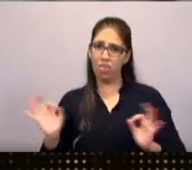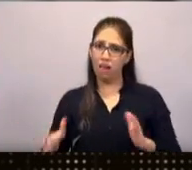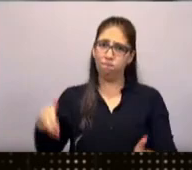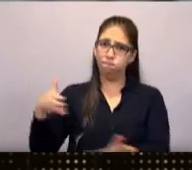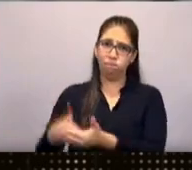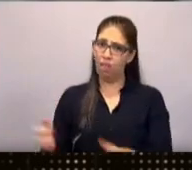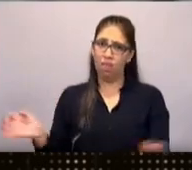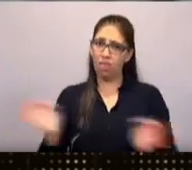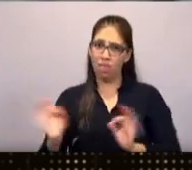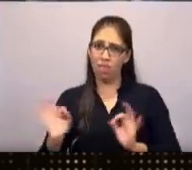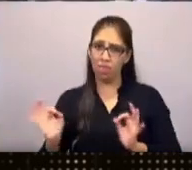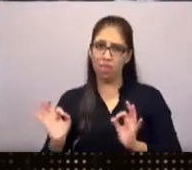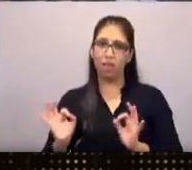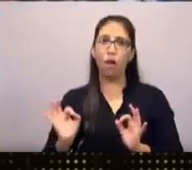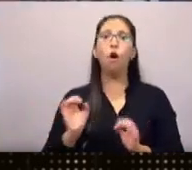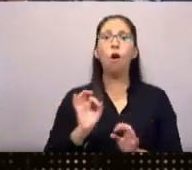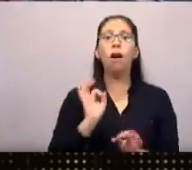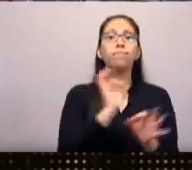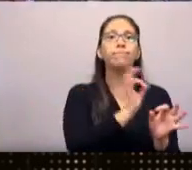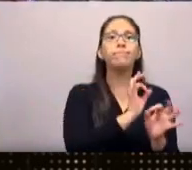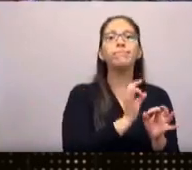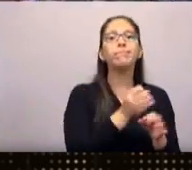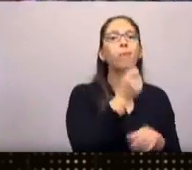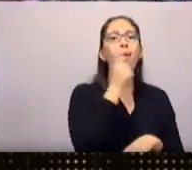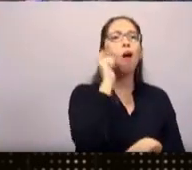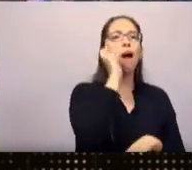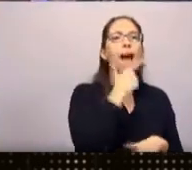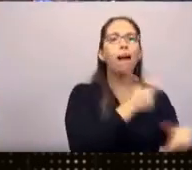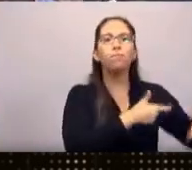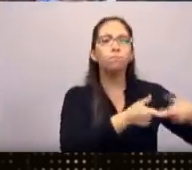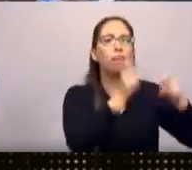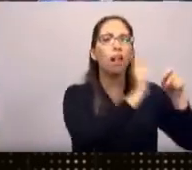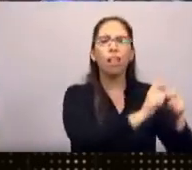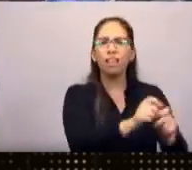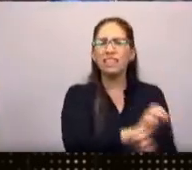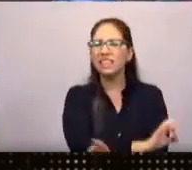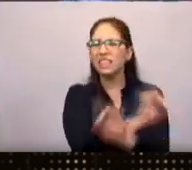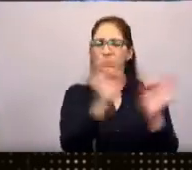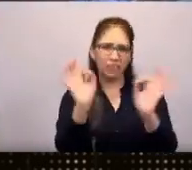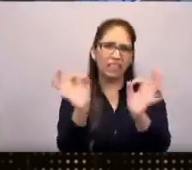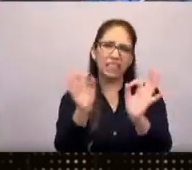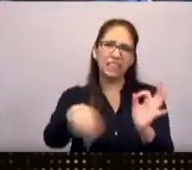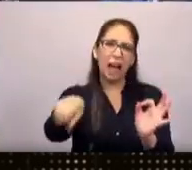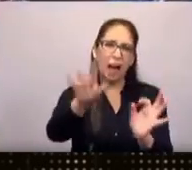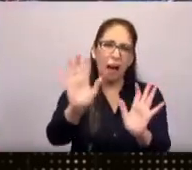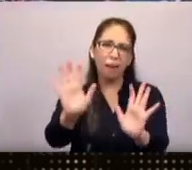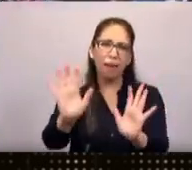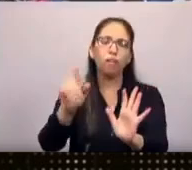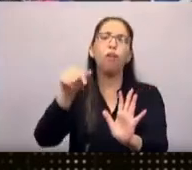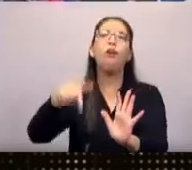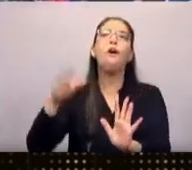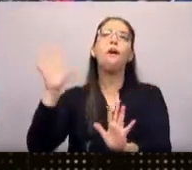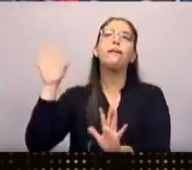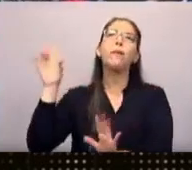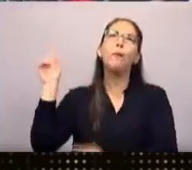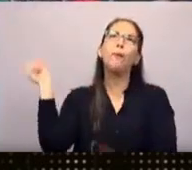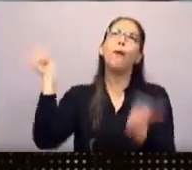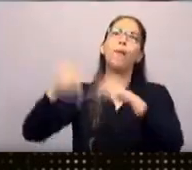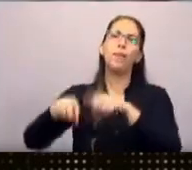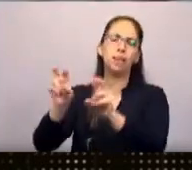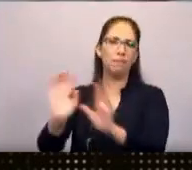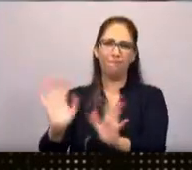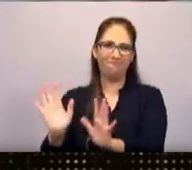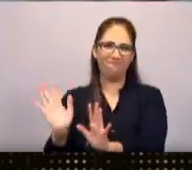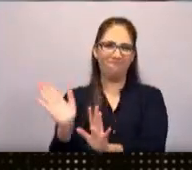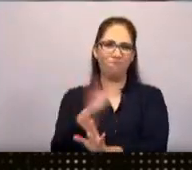escolar no arreglaron ni las instalaciones de gas bueno Ustedes sabrán esa historia no quiero traerla porque hoy estamos en un momento que es